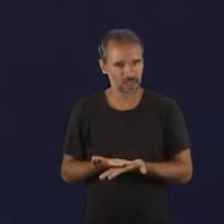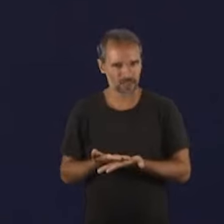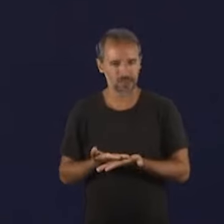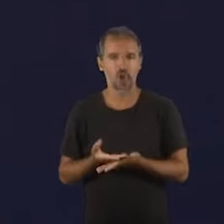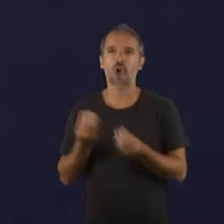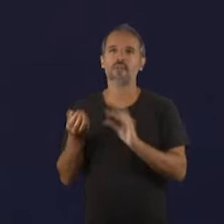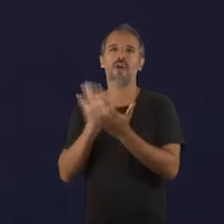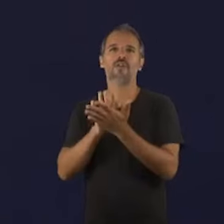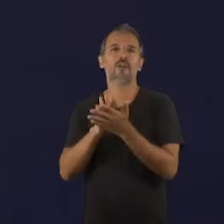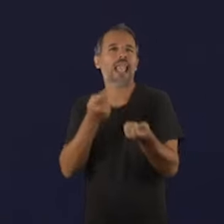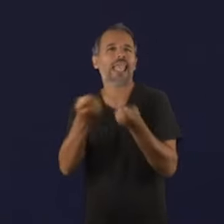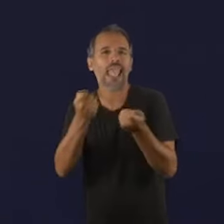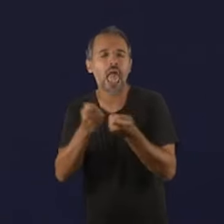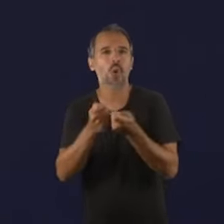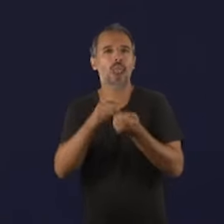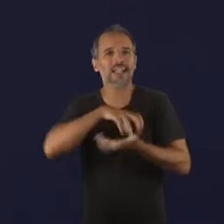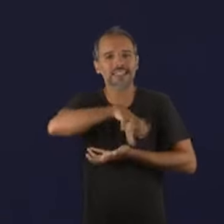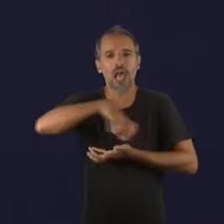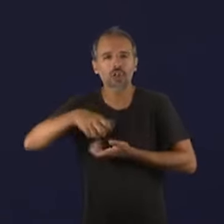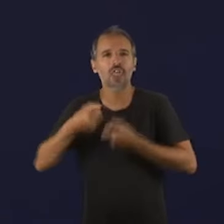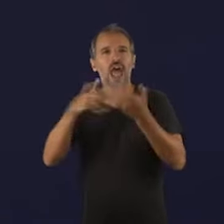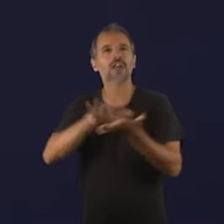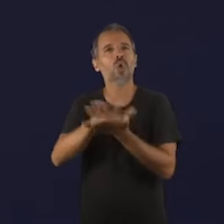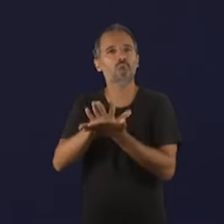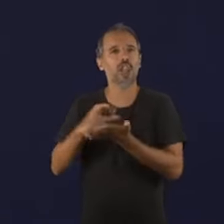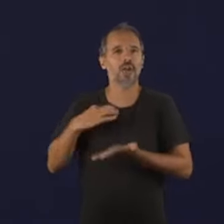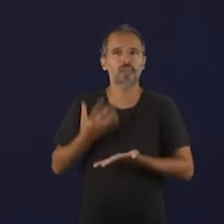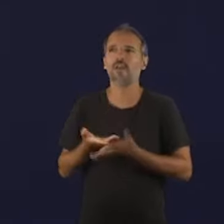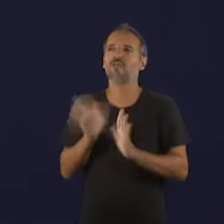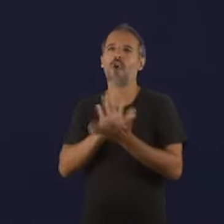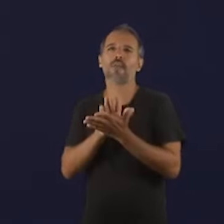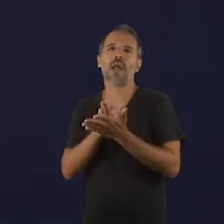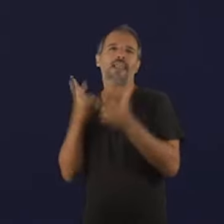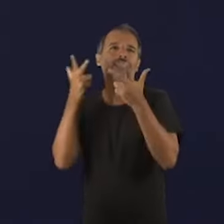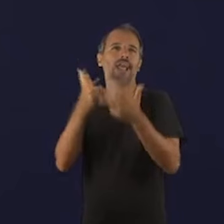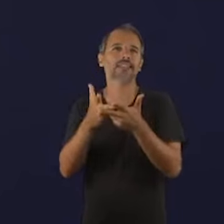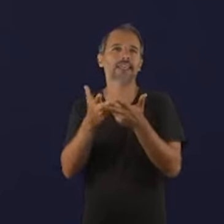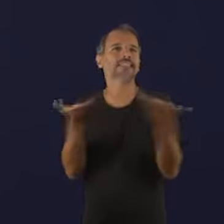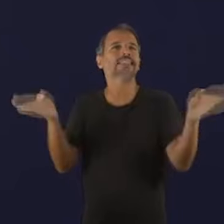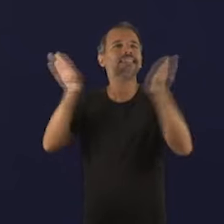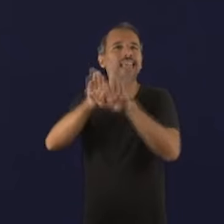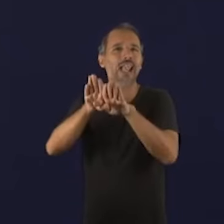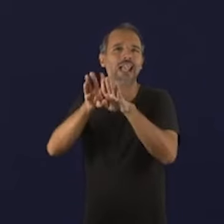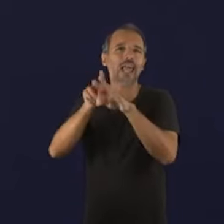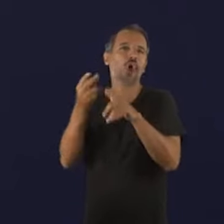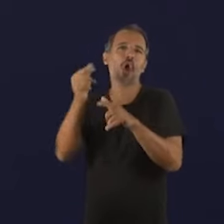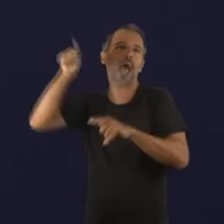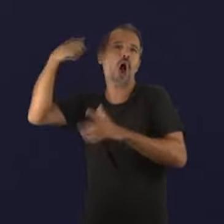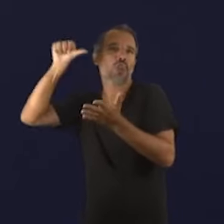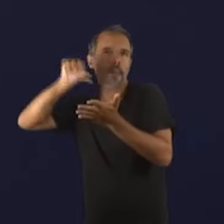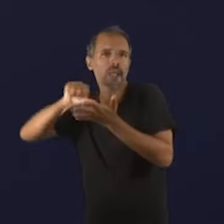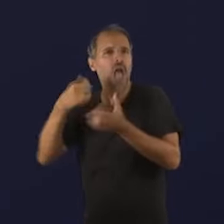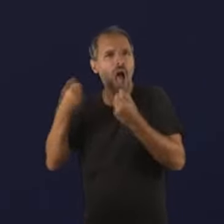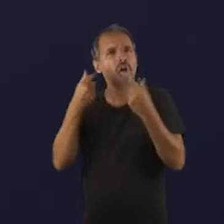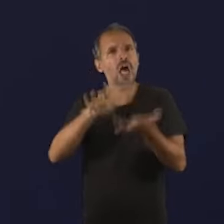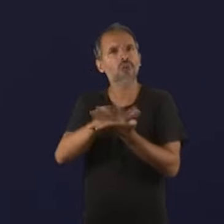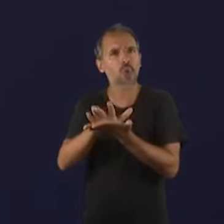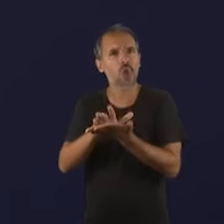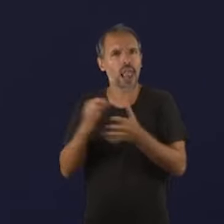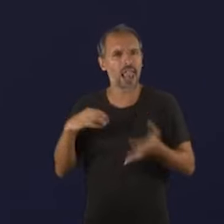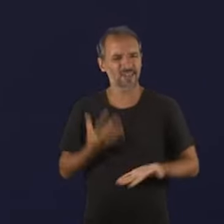cómo regulando sectores nos solucionaban la vida cómo cerrando importaciones nos solucionaban la vida comoo expoliando al